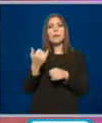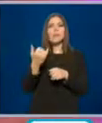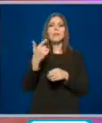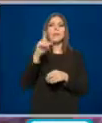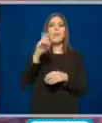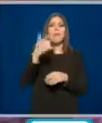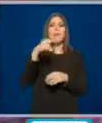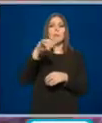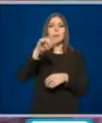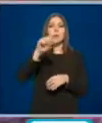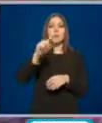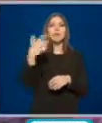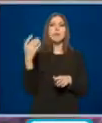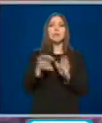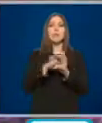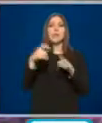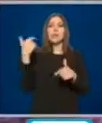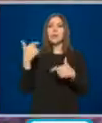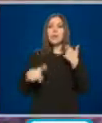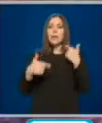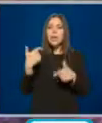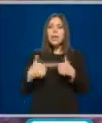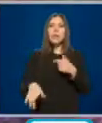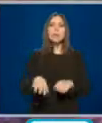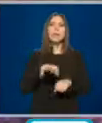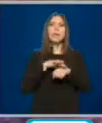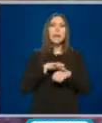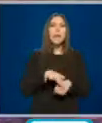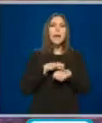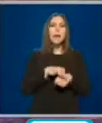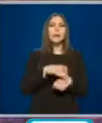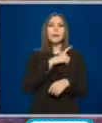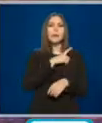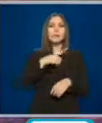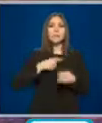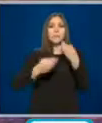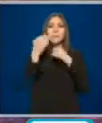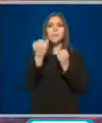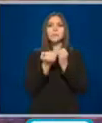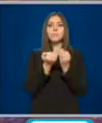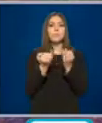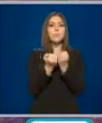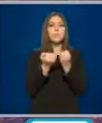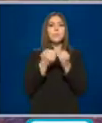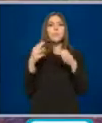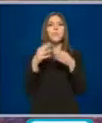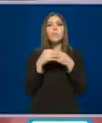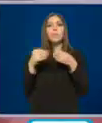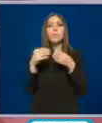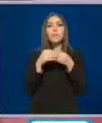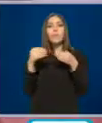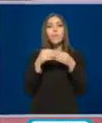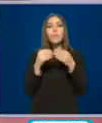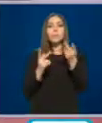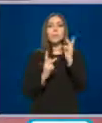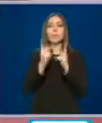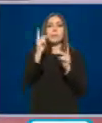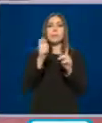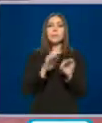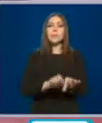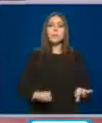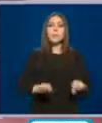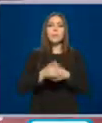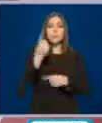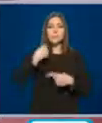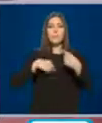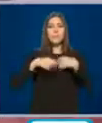leche, etcétera, carne, ¿ok? Tenemos que comer frutas y verduras de manera muy importante. Estamos Muchísimo. obteniendo vitaminas,